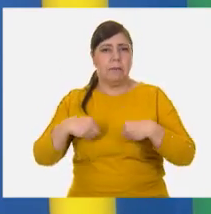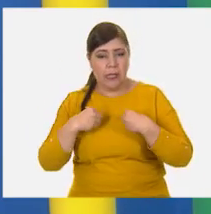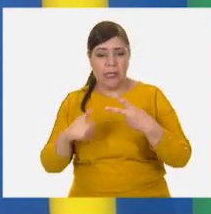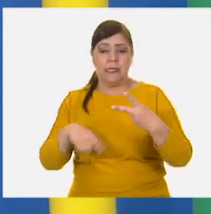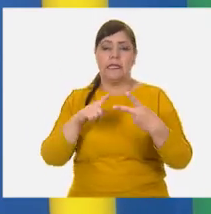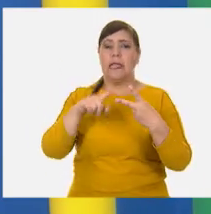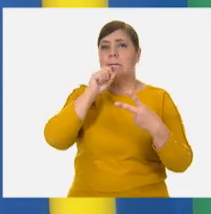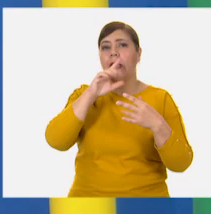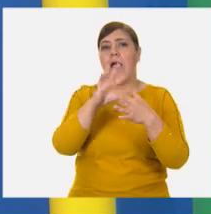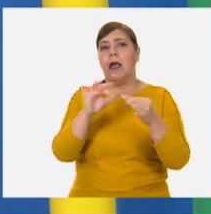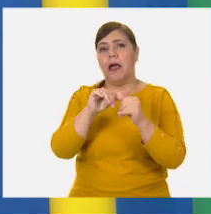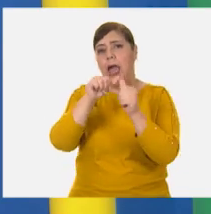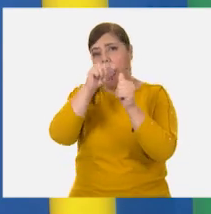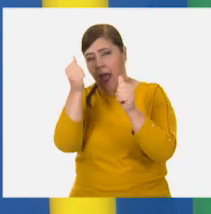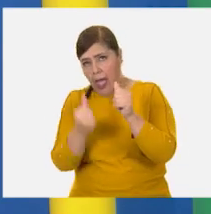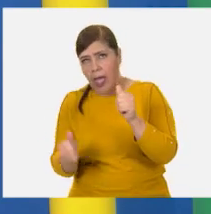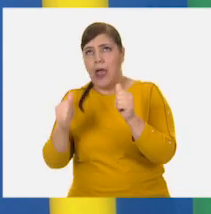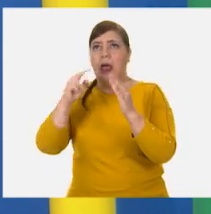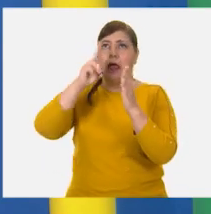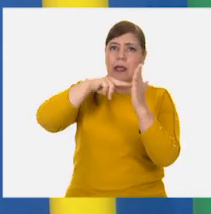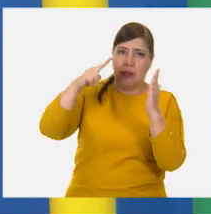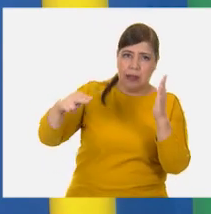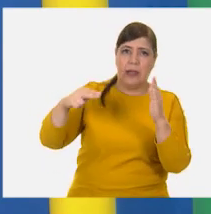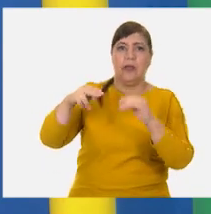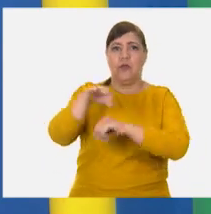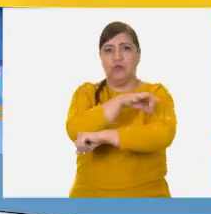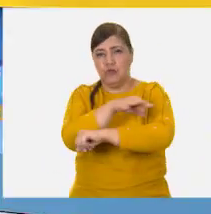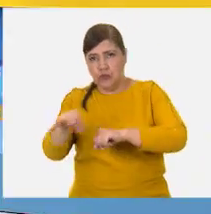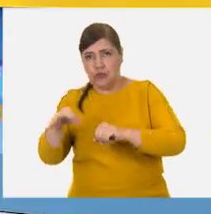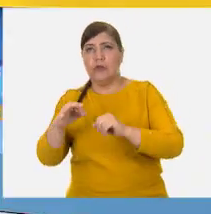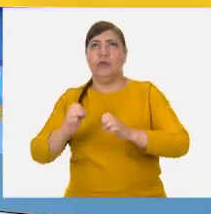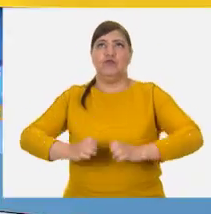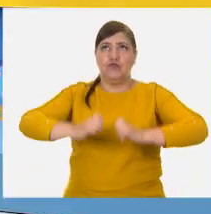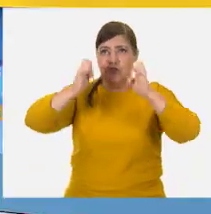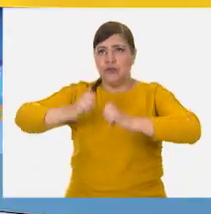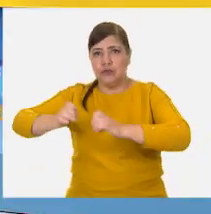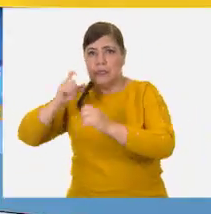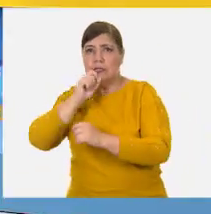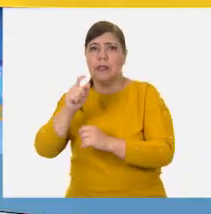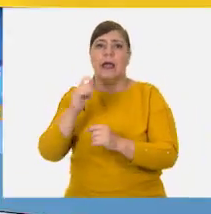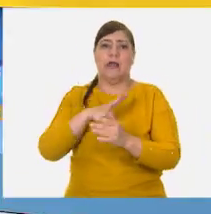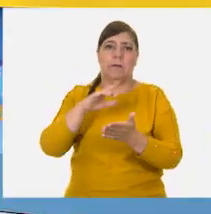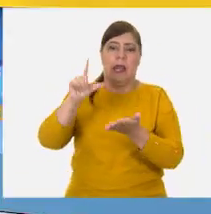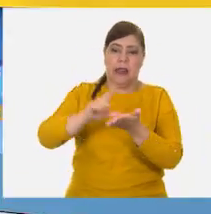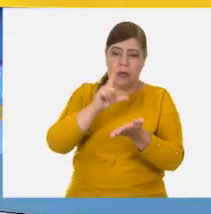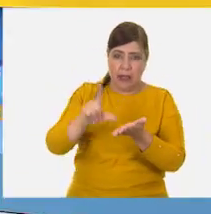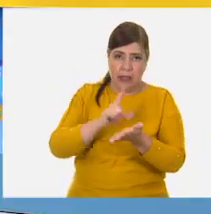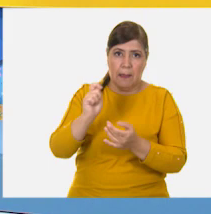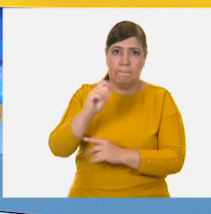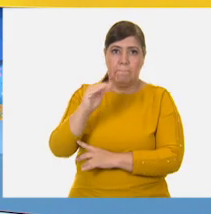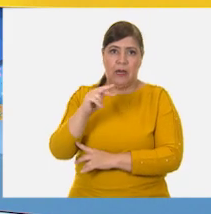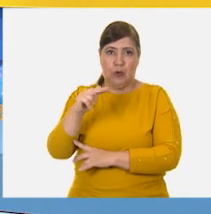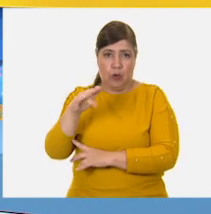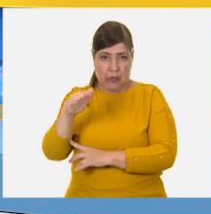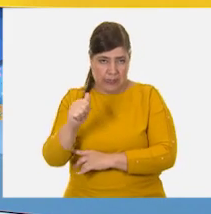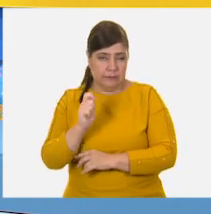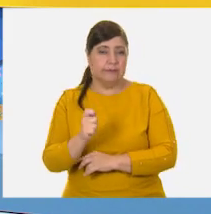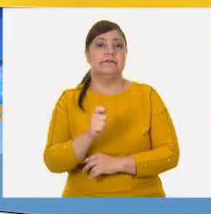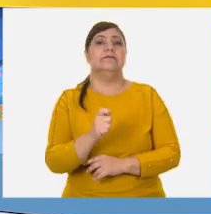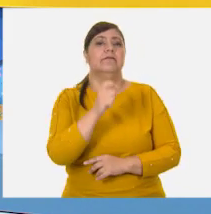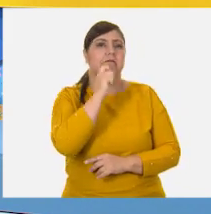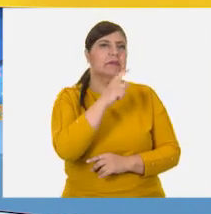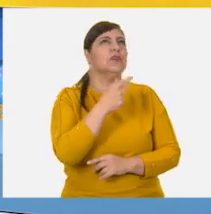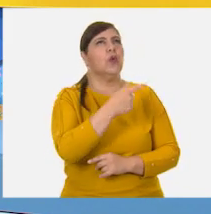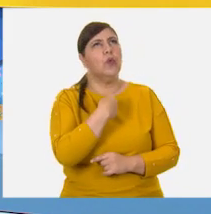la arquitectura, pintura y literatura barroca. Y también, con la ayuda del especialista Estela Rosselló, hablamos sobre